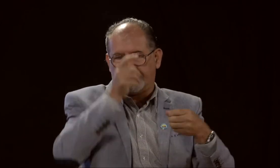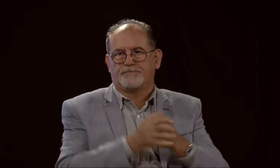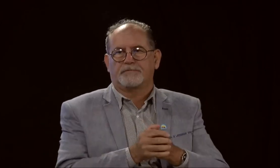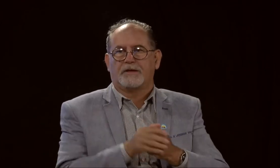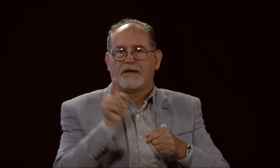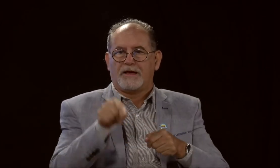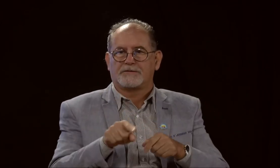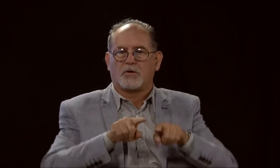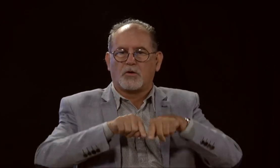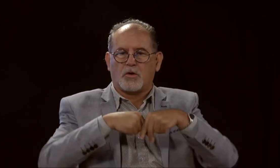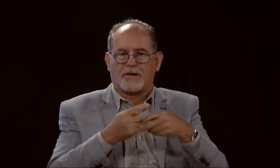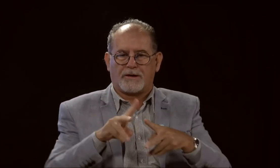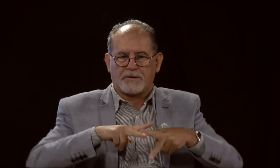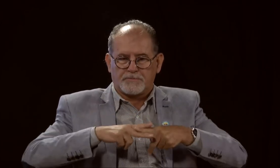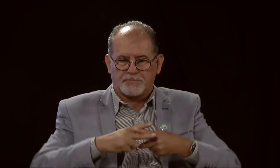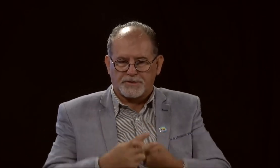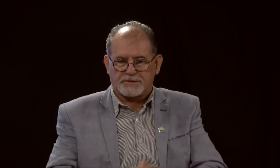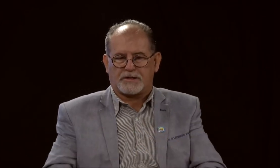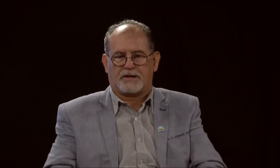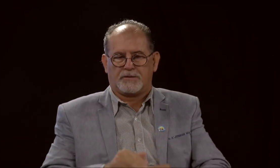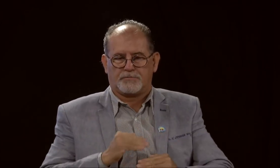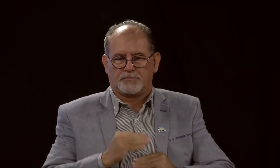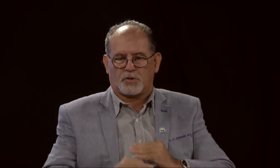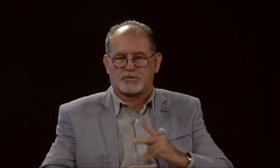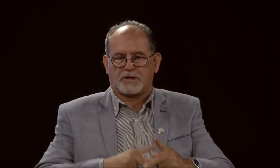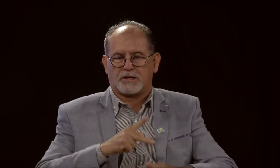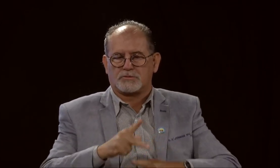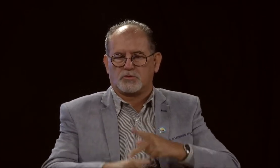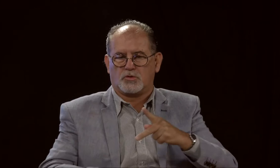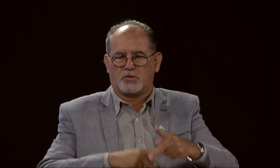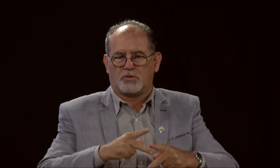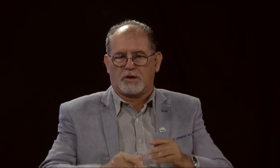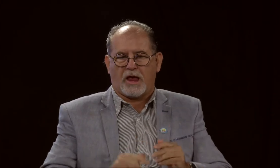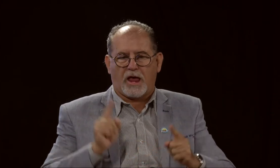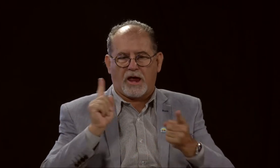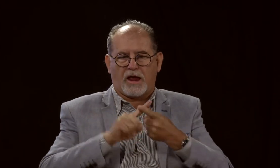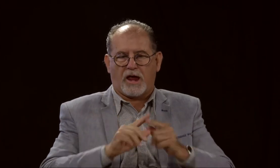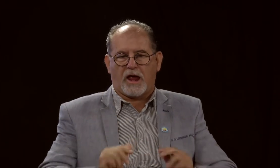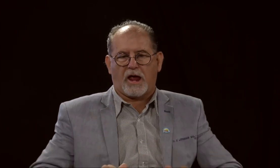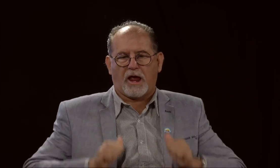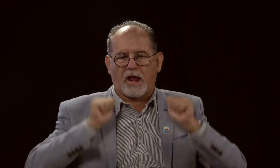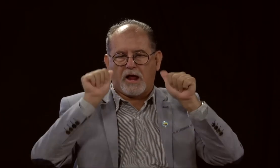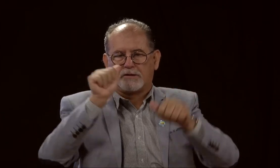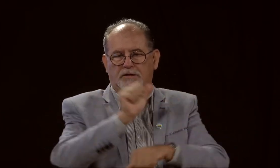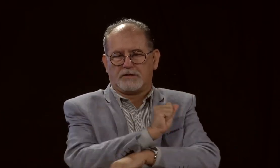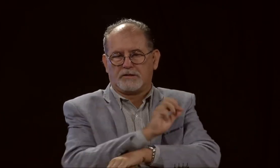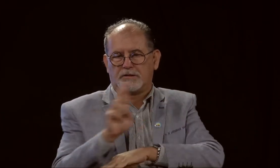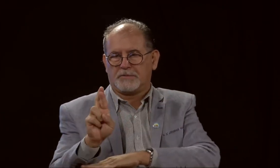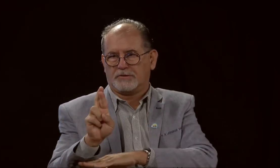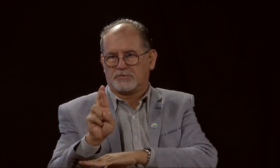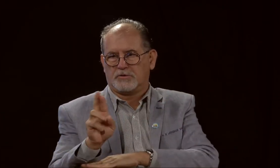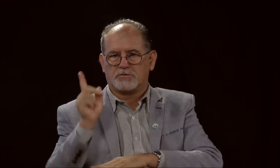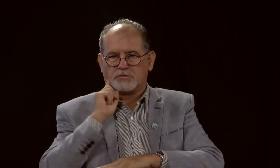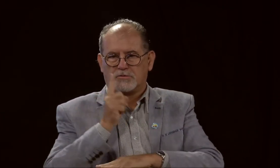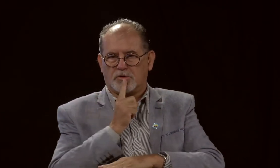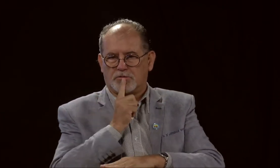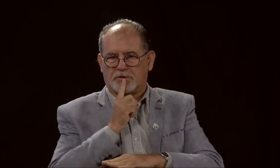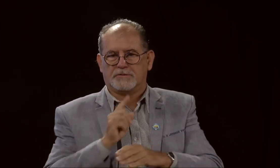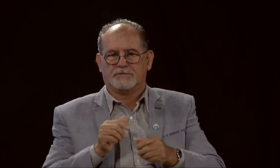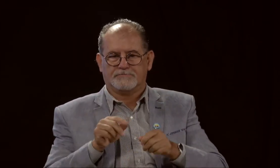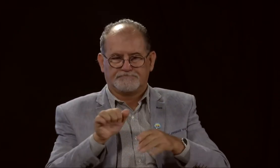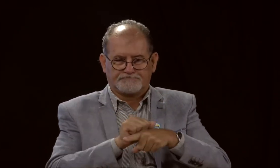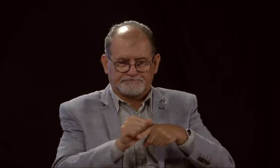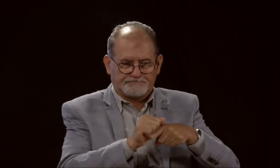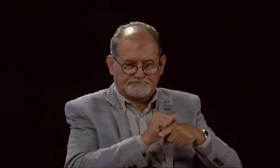participó dando un inicio a un proceso que nos